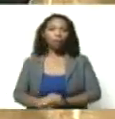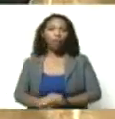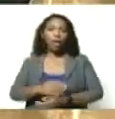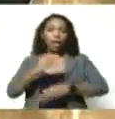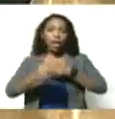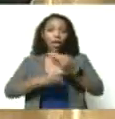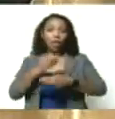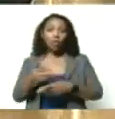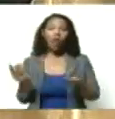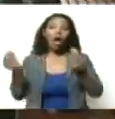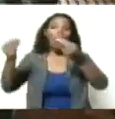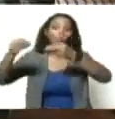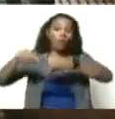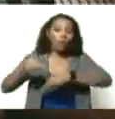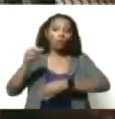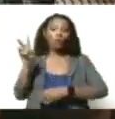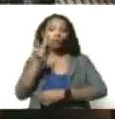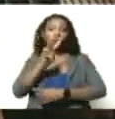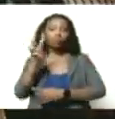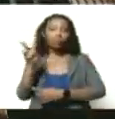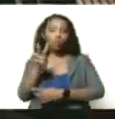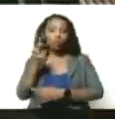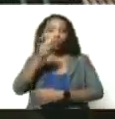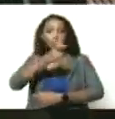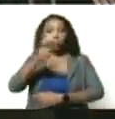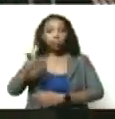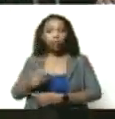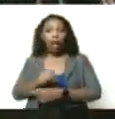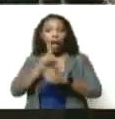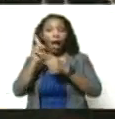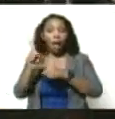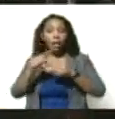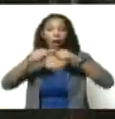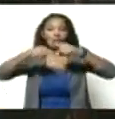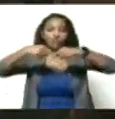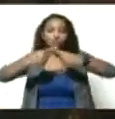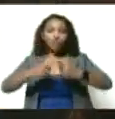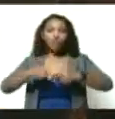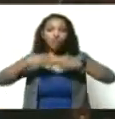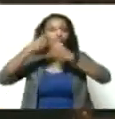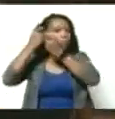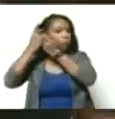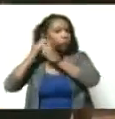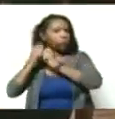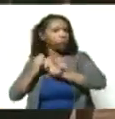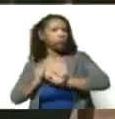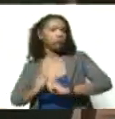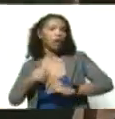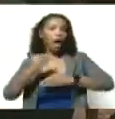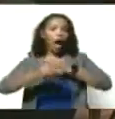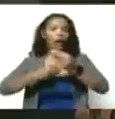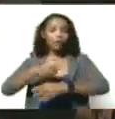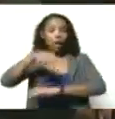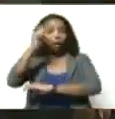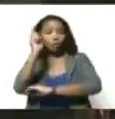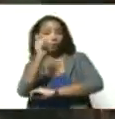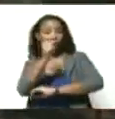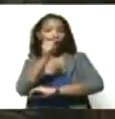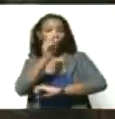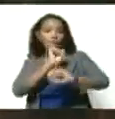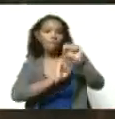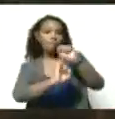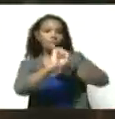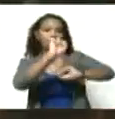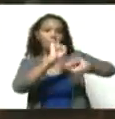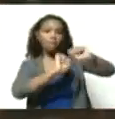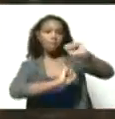un trato con los duendes. Ella teje sus crinejas y con magia ellos la